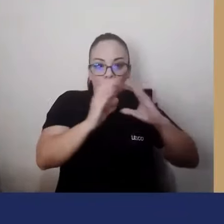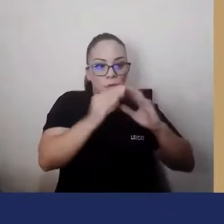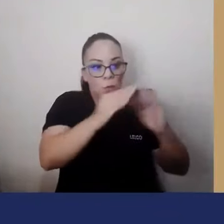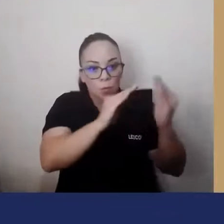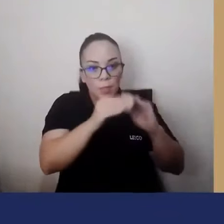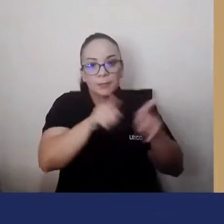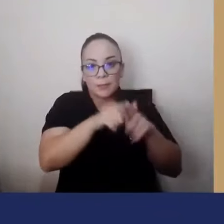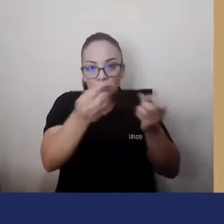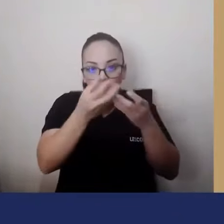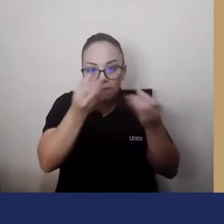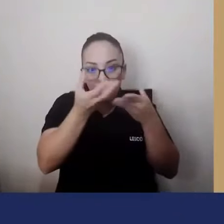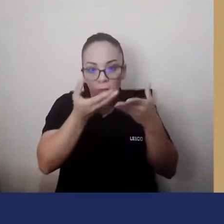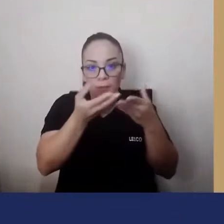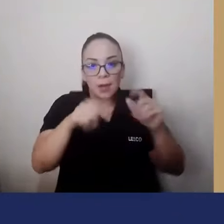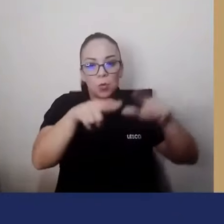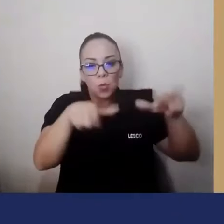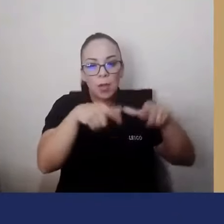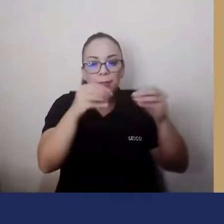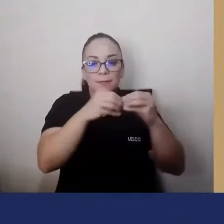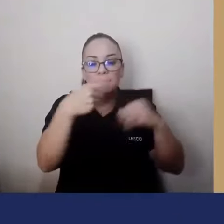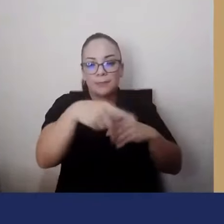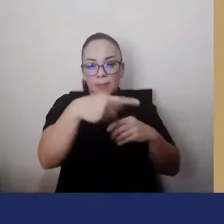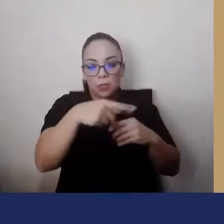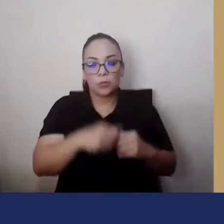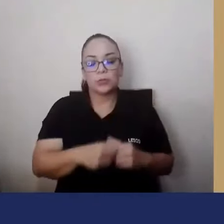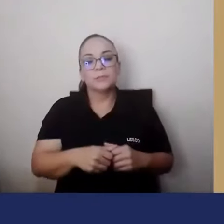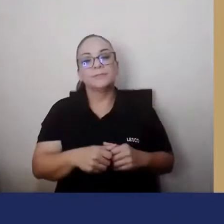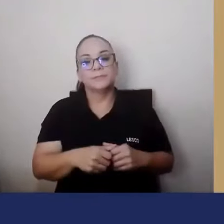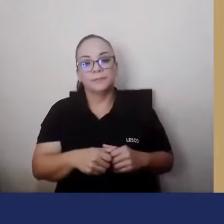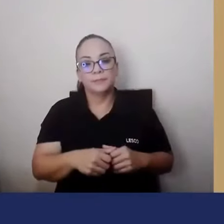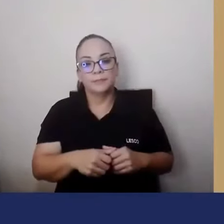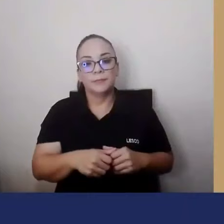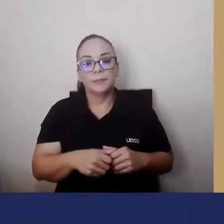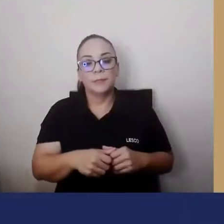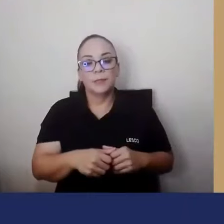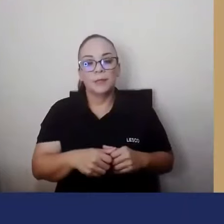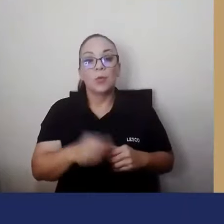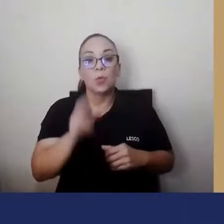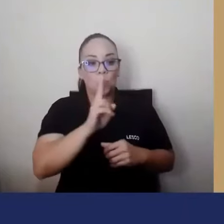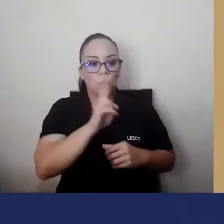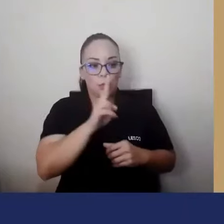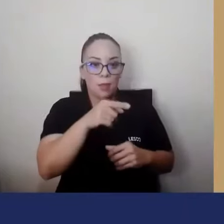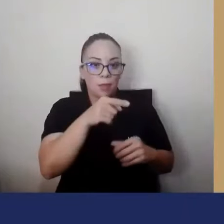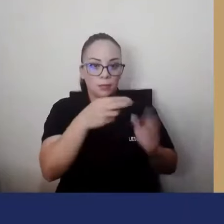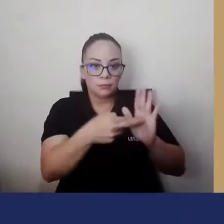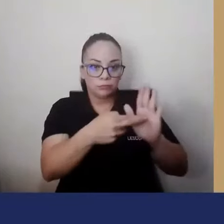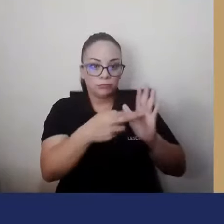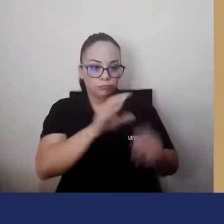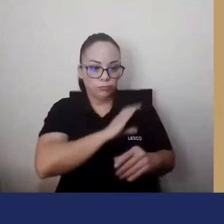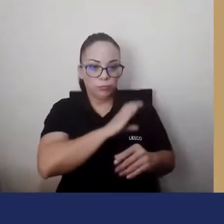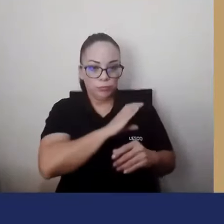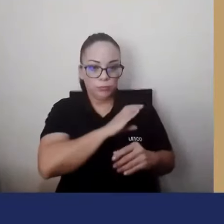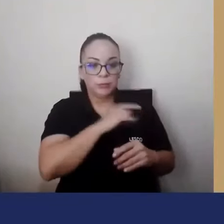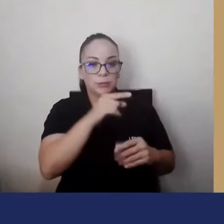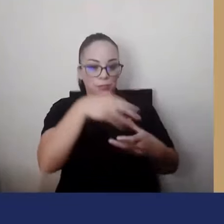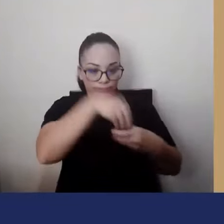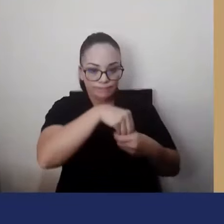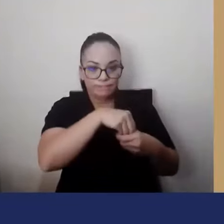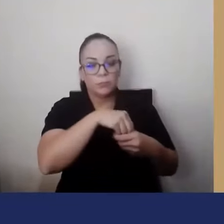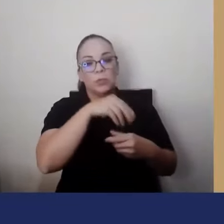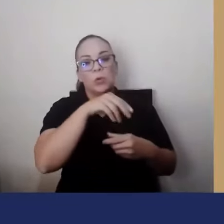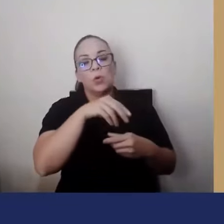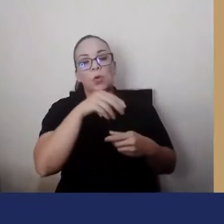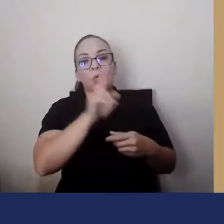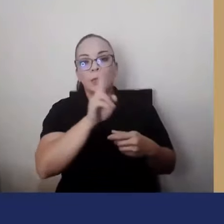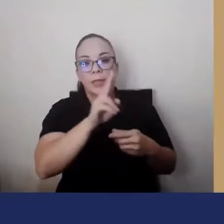y que a través de las unidades regulares representadas por la fuerza pública, de las unidades especiales representadas por